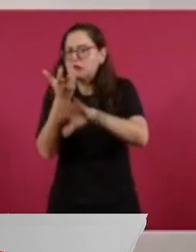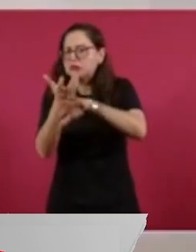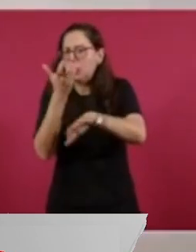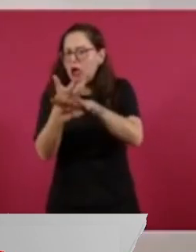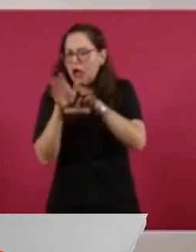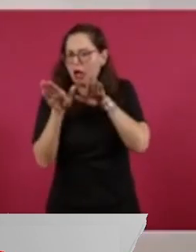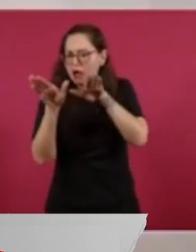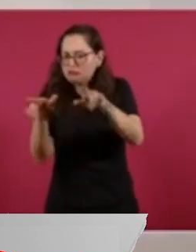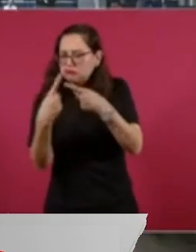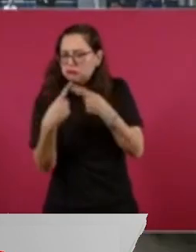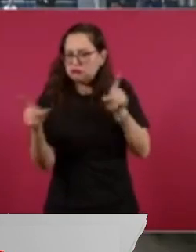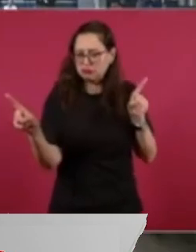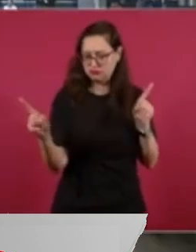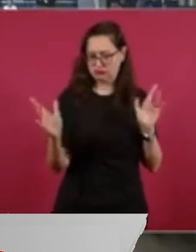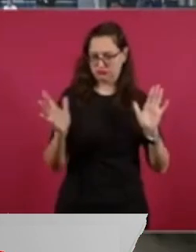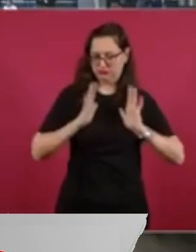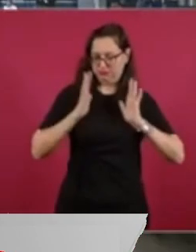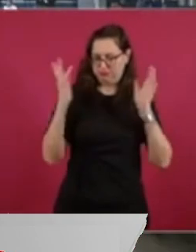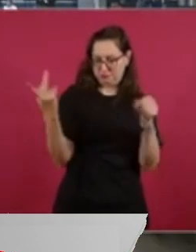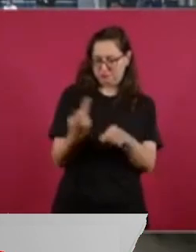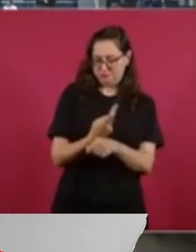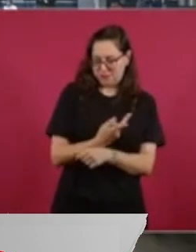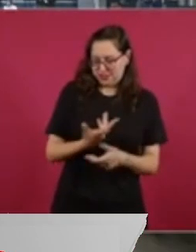esta es una avioneta,